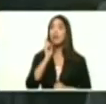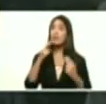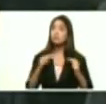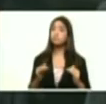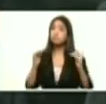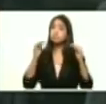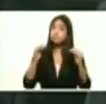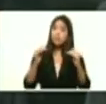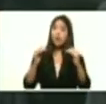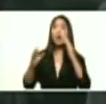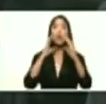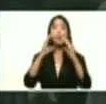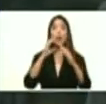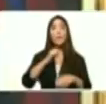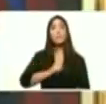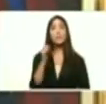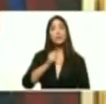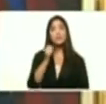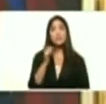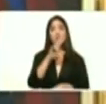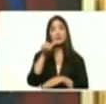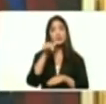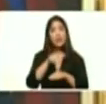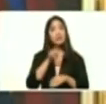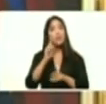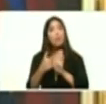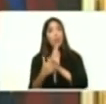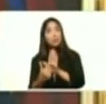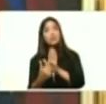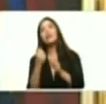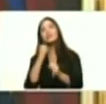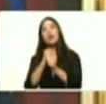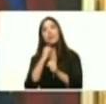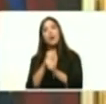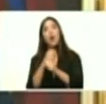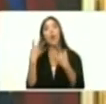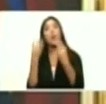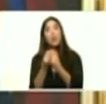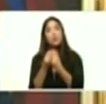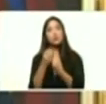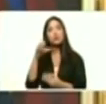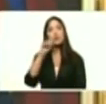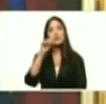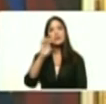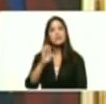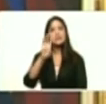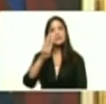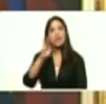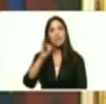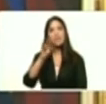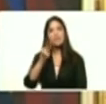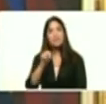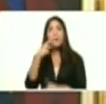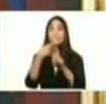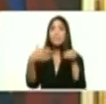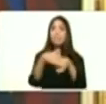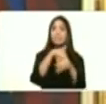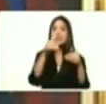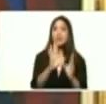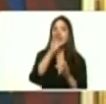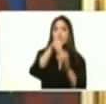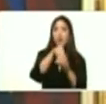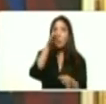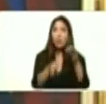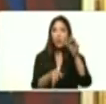el perfil comunicacional de la Policía Nacional Anticorrupción. Junto al SEBIM y el Ministerio de Interior y Justicia